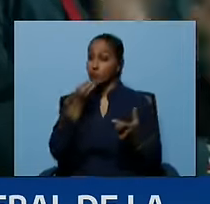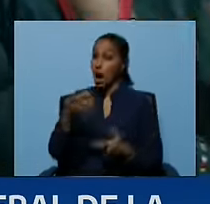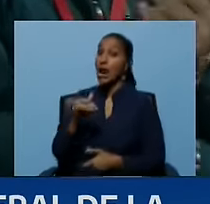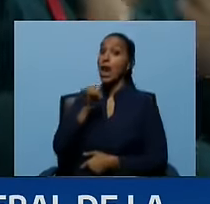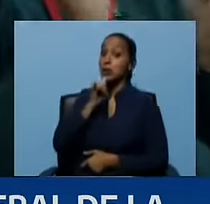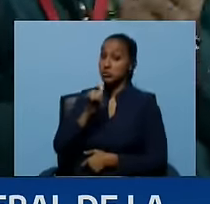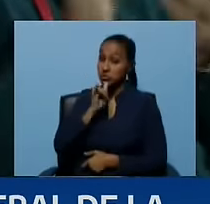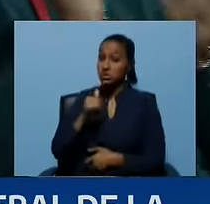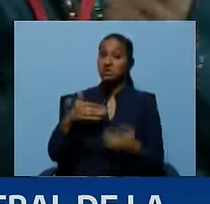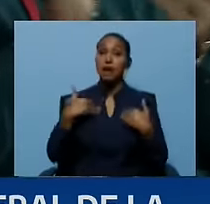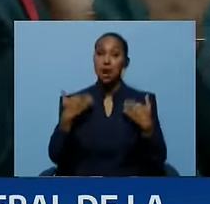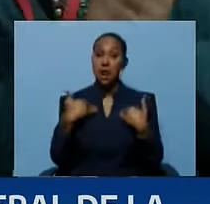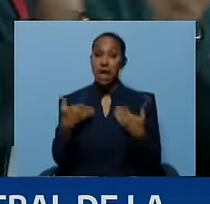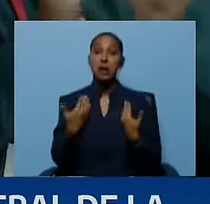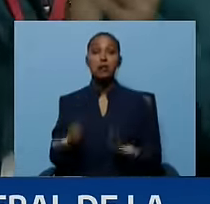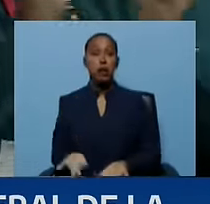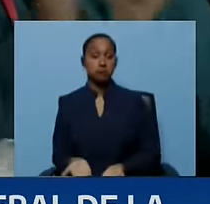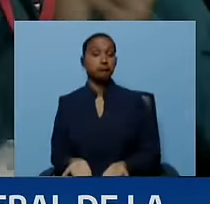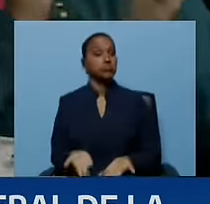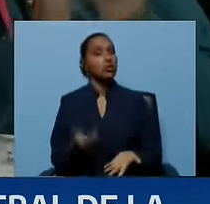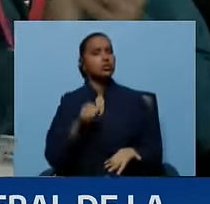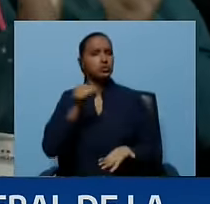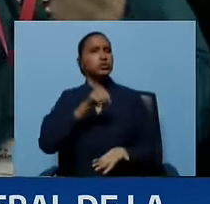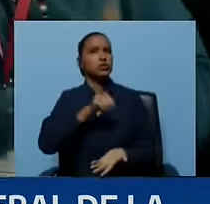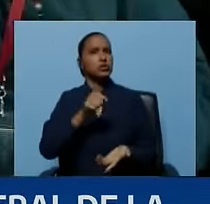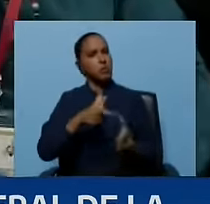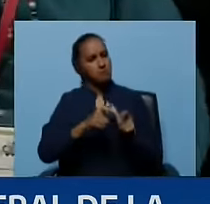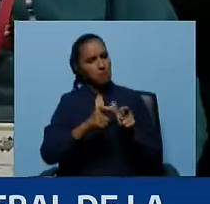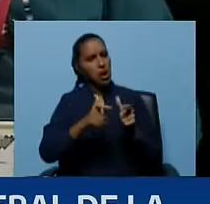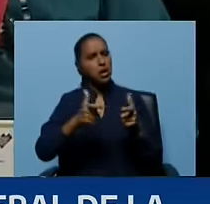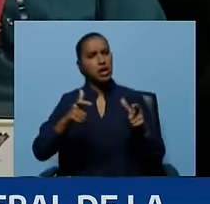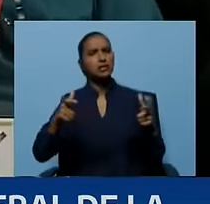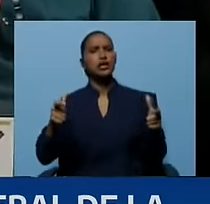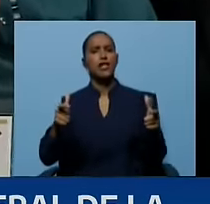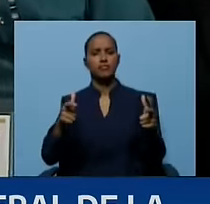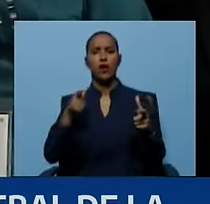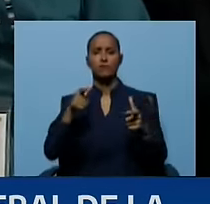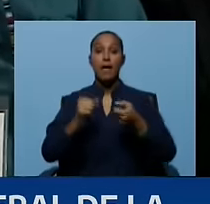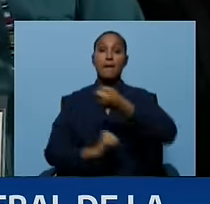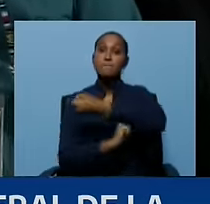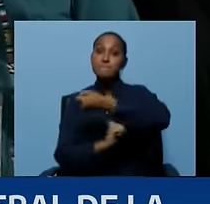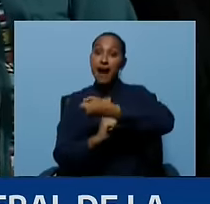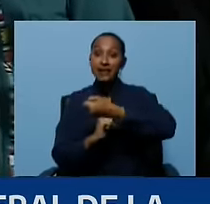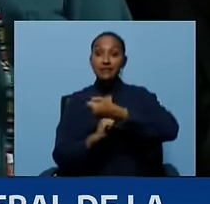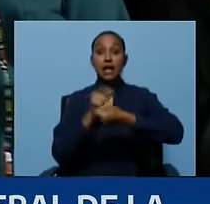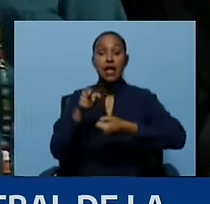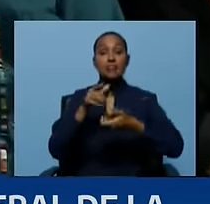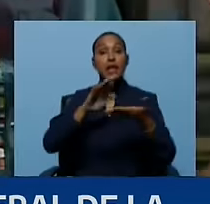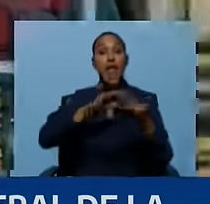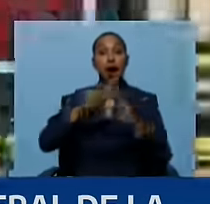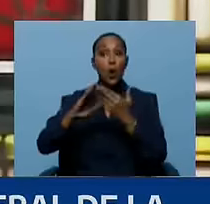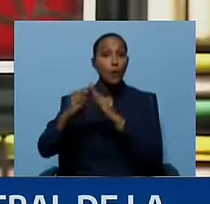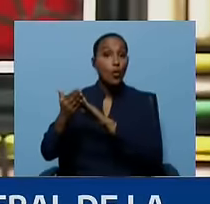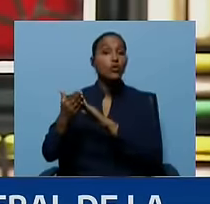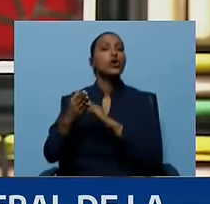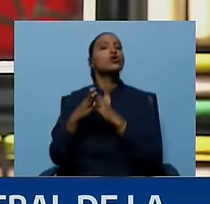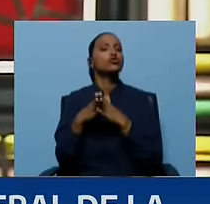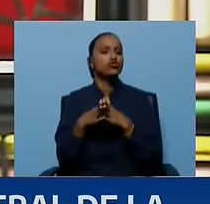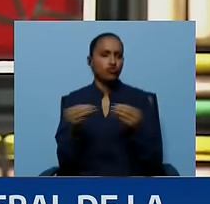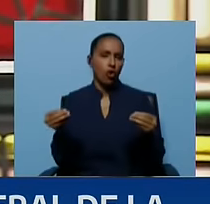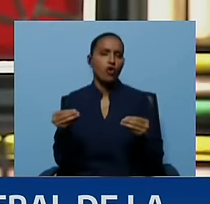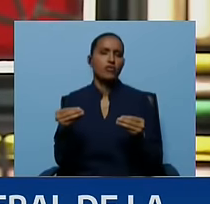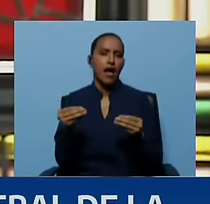creciendo. Y bueno, ahí la dirigencia de base, el comunero, la comunera, se abrazó con el resto de las fuerzas vivas